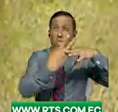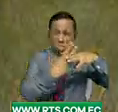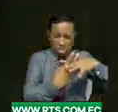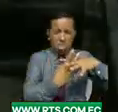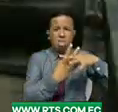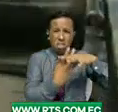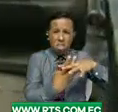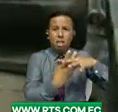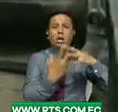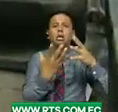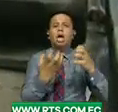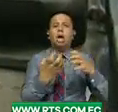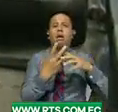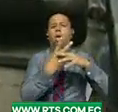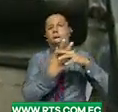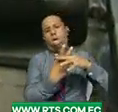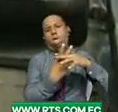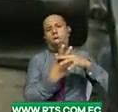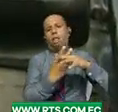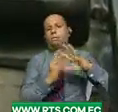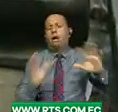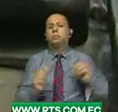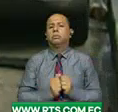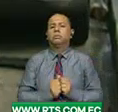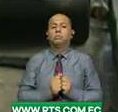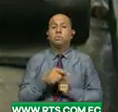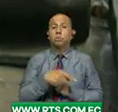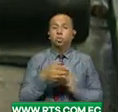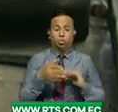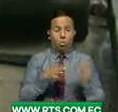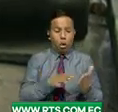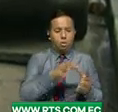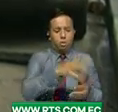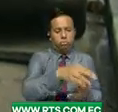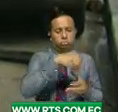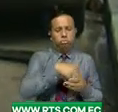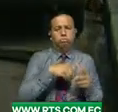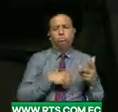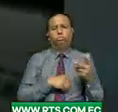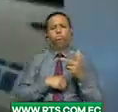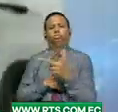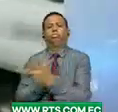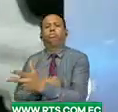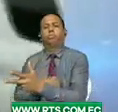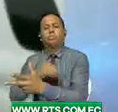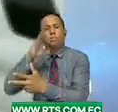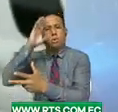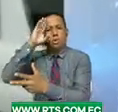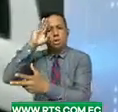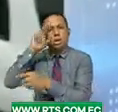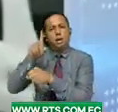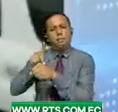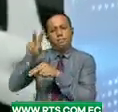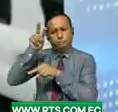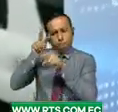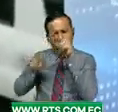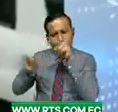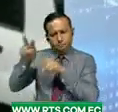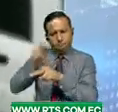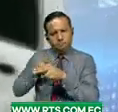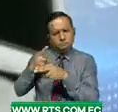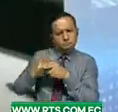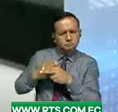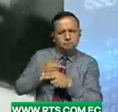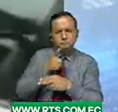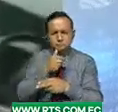la cabeza. El cuerpo fue trasladado hasta el Laboratorio de Criminalística y Ciencias Forenses, a la espera de identificar a la fémina